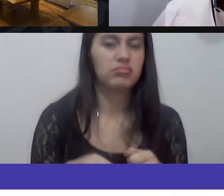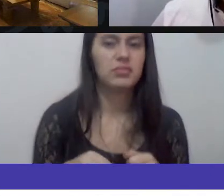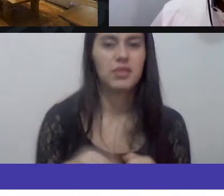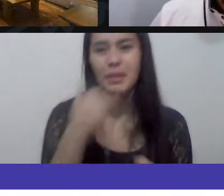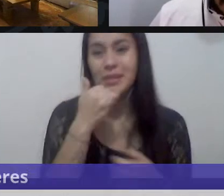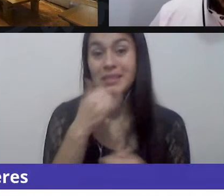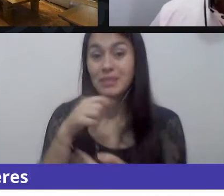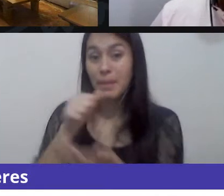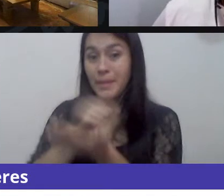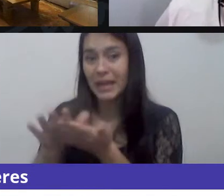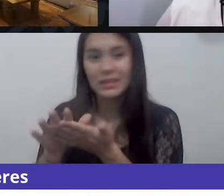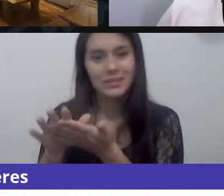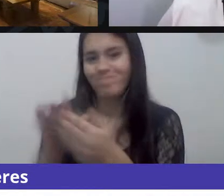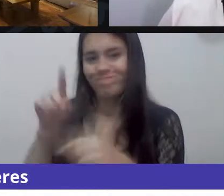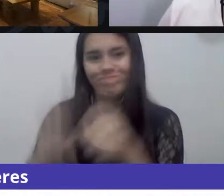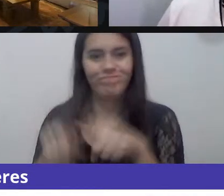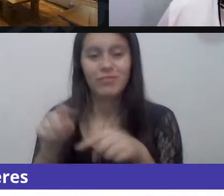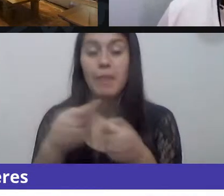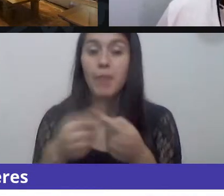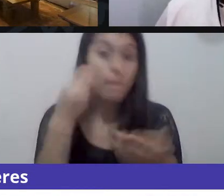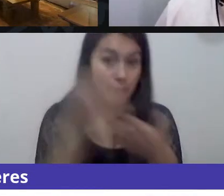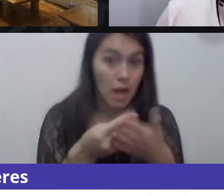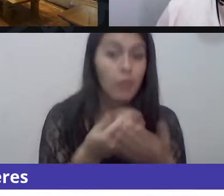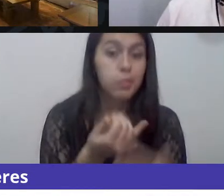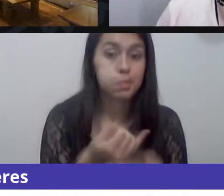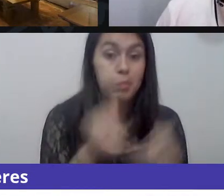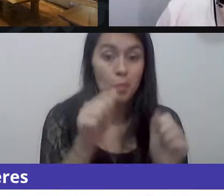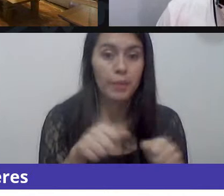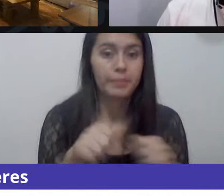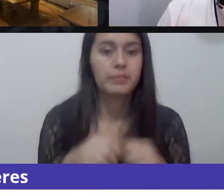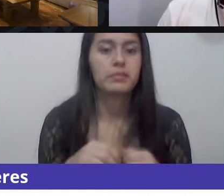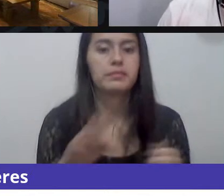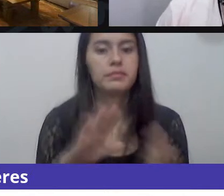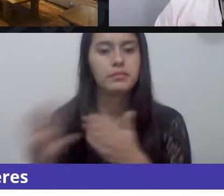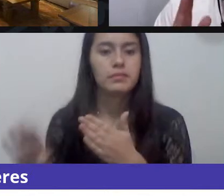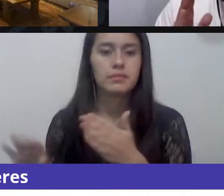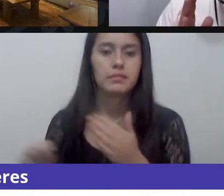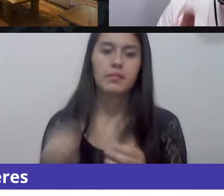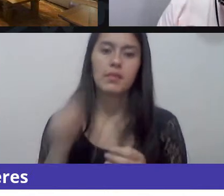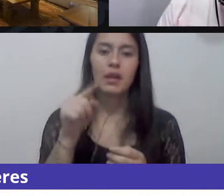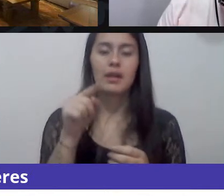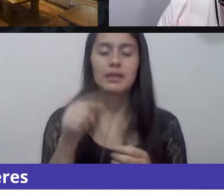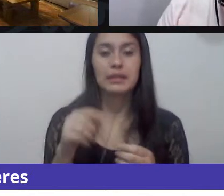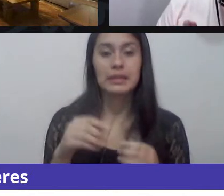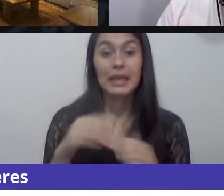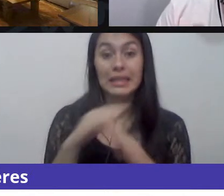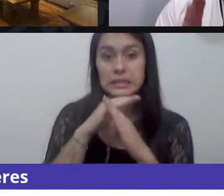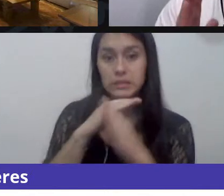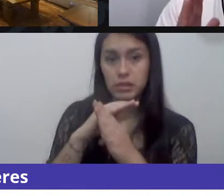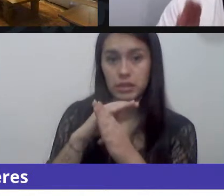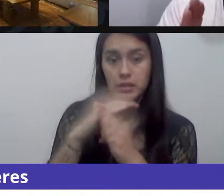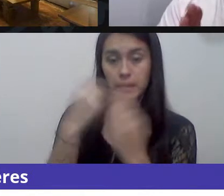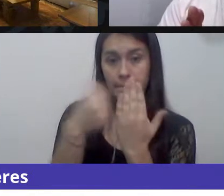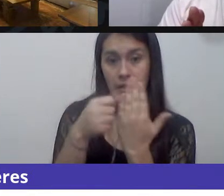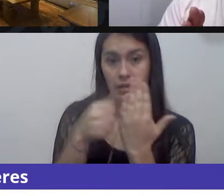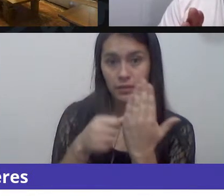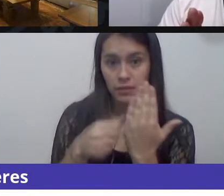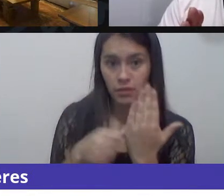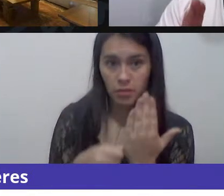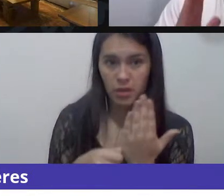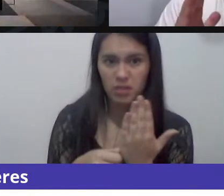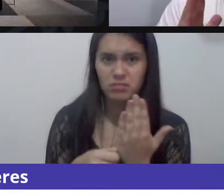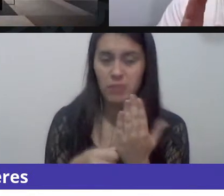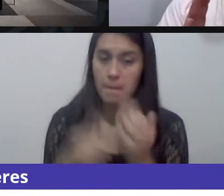unos campos. ¿Cómo es la seguridad de esta plataforma comparada con Zoom u otras? Recuerden que este es un gestor de